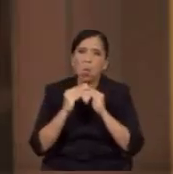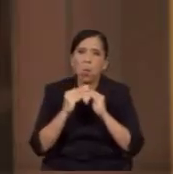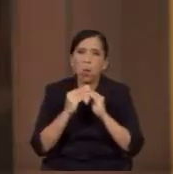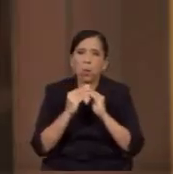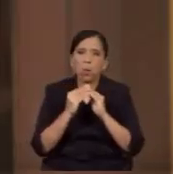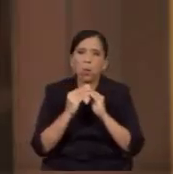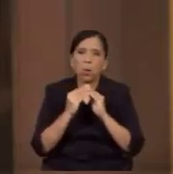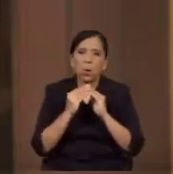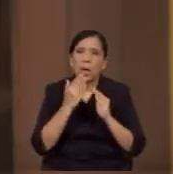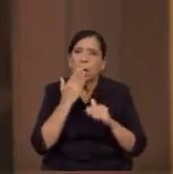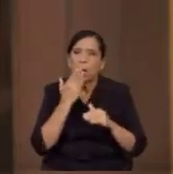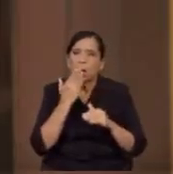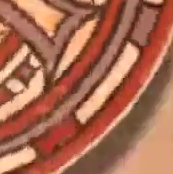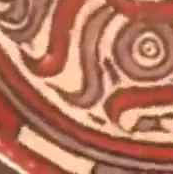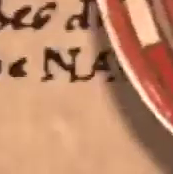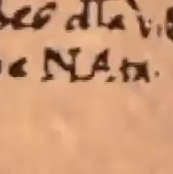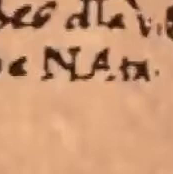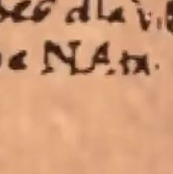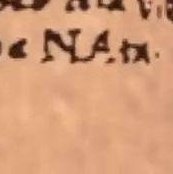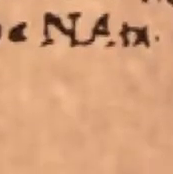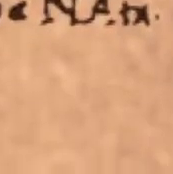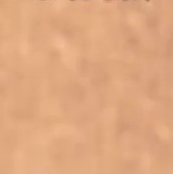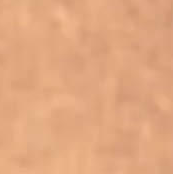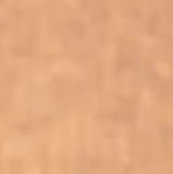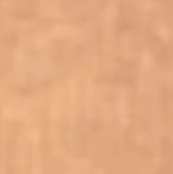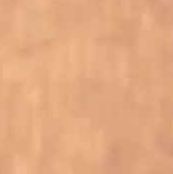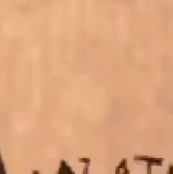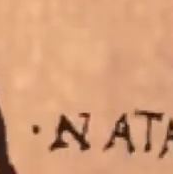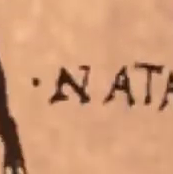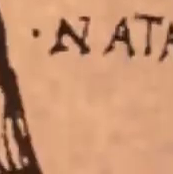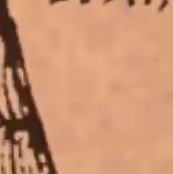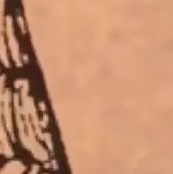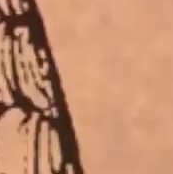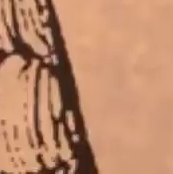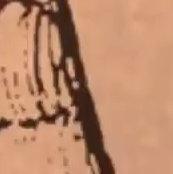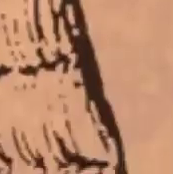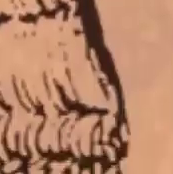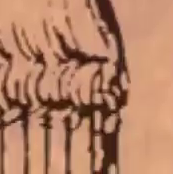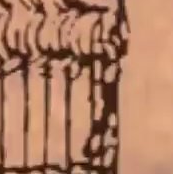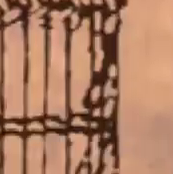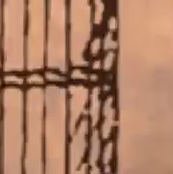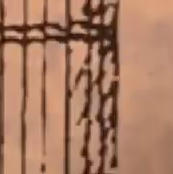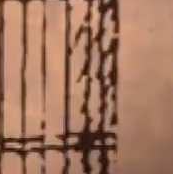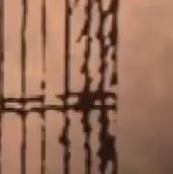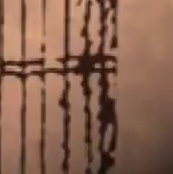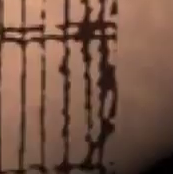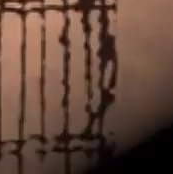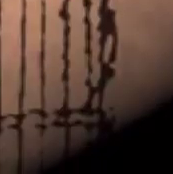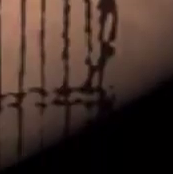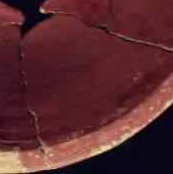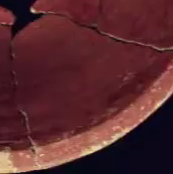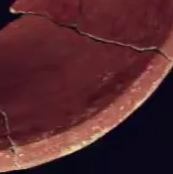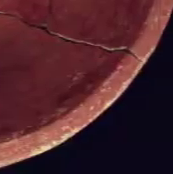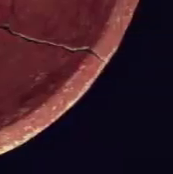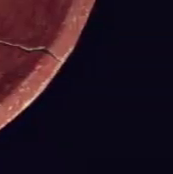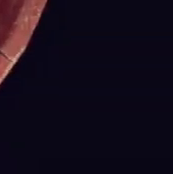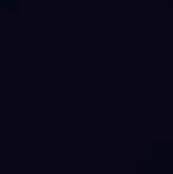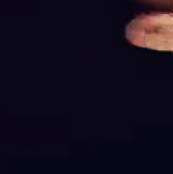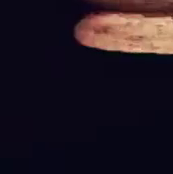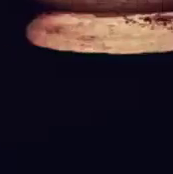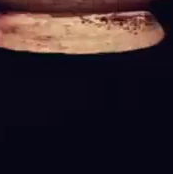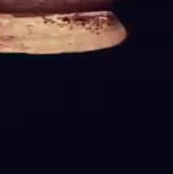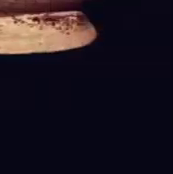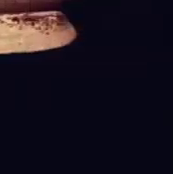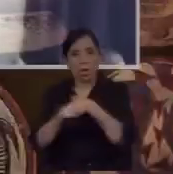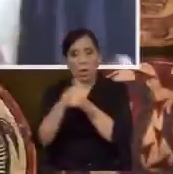menos 700 después de Cristo. Ser TV te invita a descubrir lo que nos enseñan los documentos históricos y las